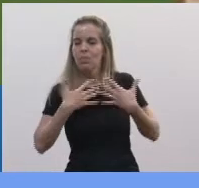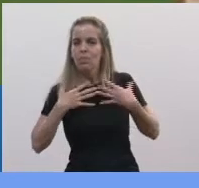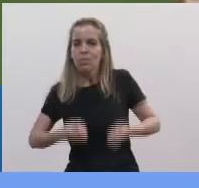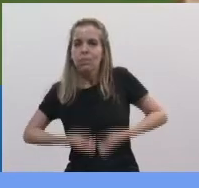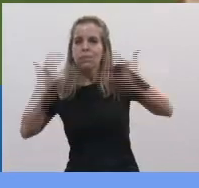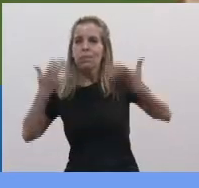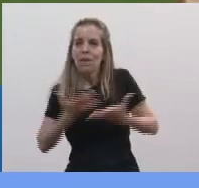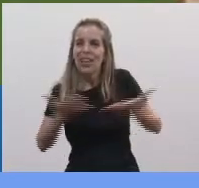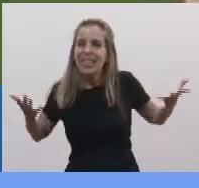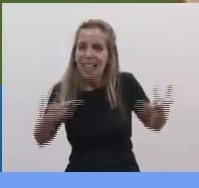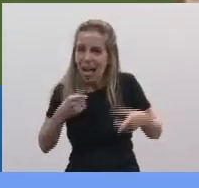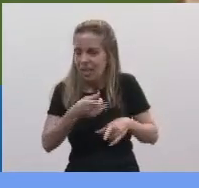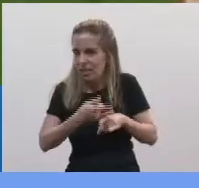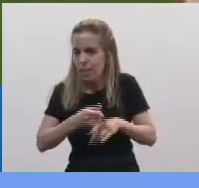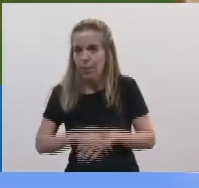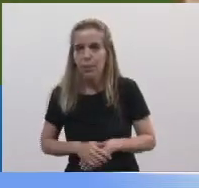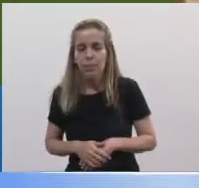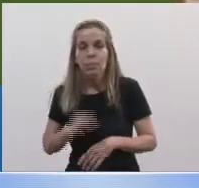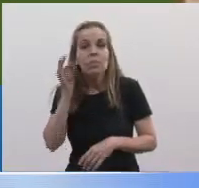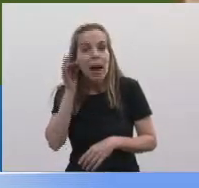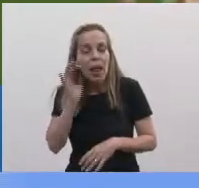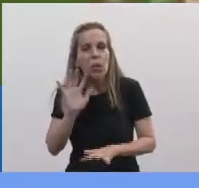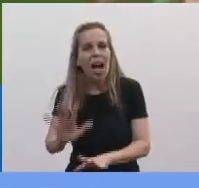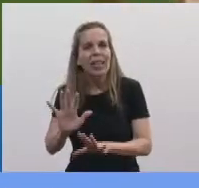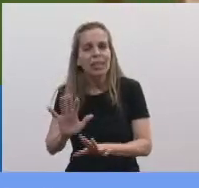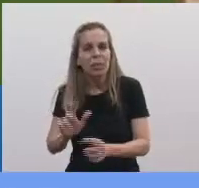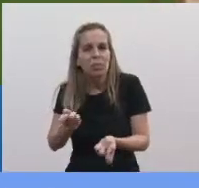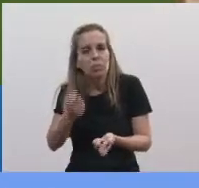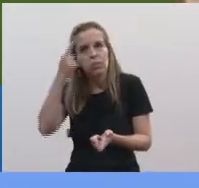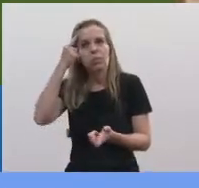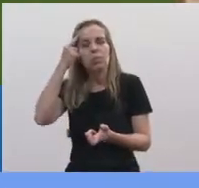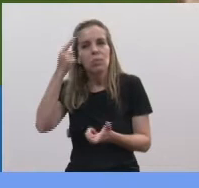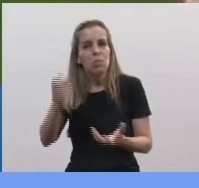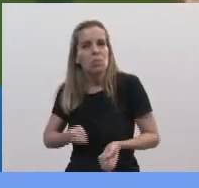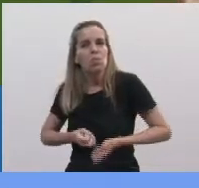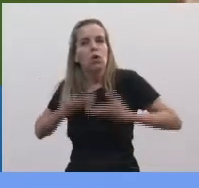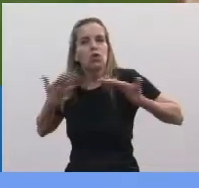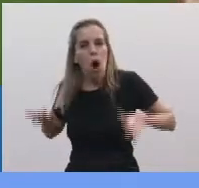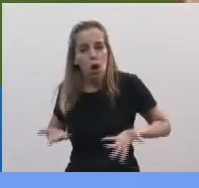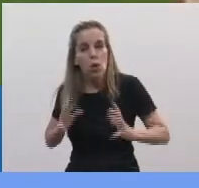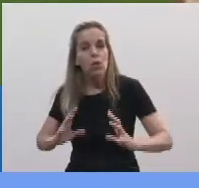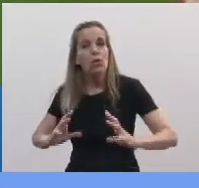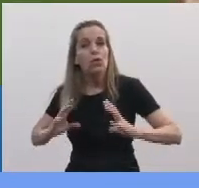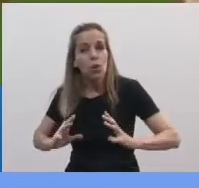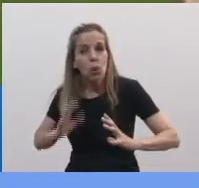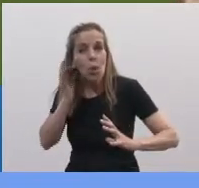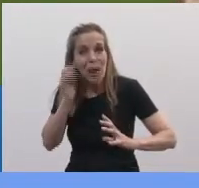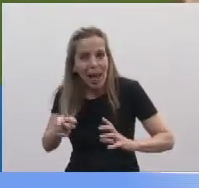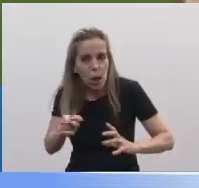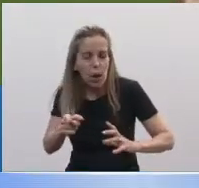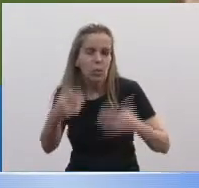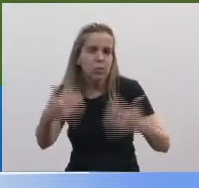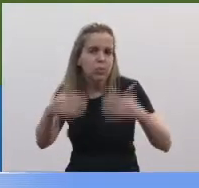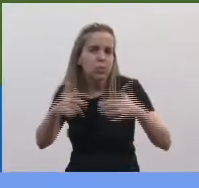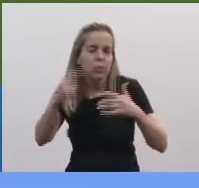vez que provocaba una gambeta. Maradona fue eso, fue inspiración, fue emoción. El fútbol de Diego estuvo lleno de